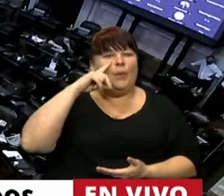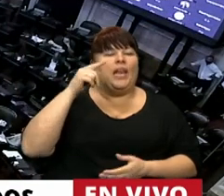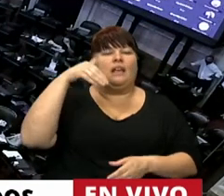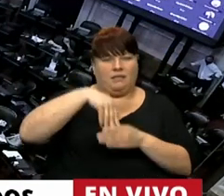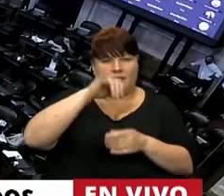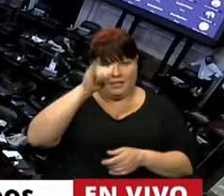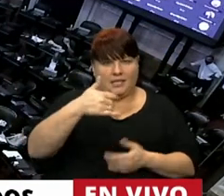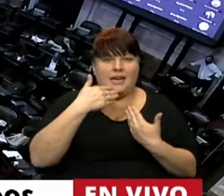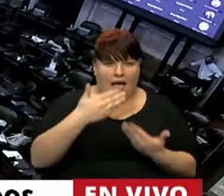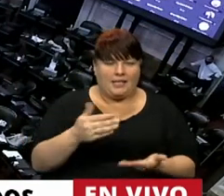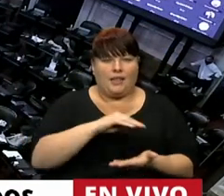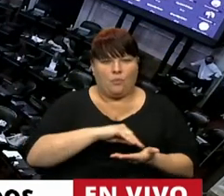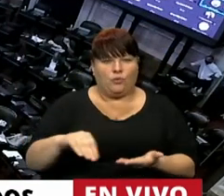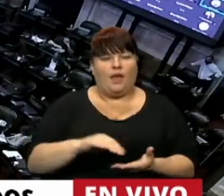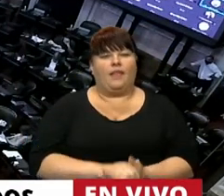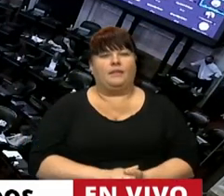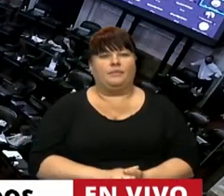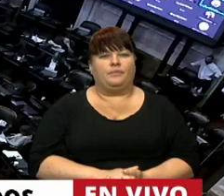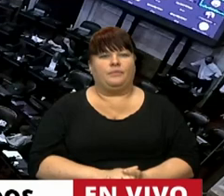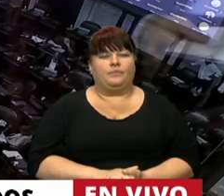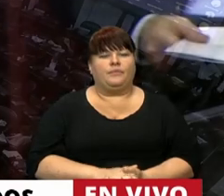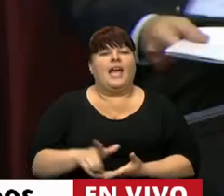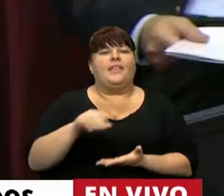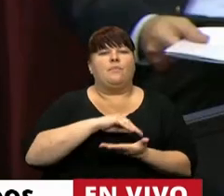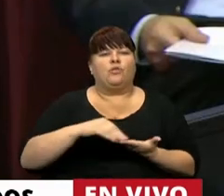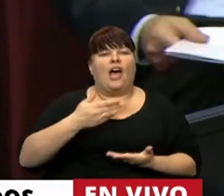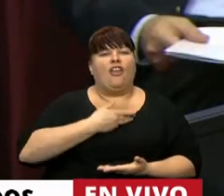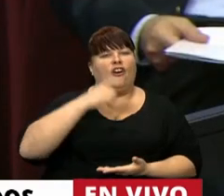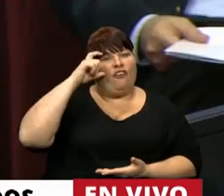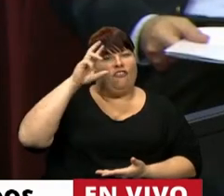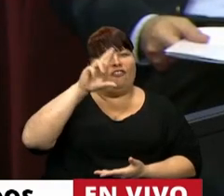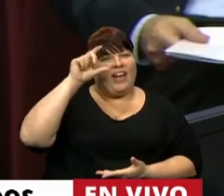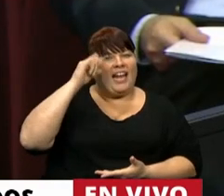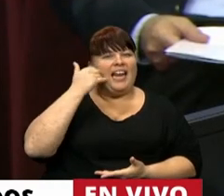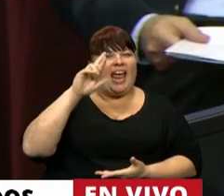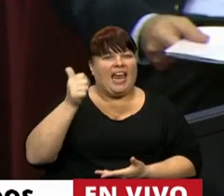Afirmativo, presidente. Muchas gracias. Gracias, diputada. Diputado Ferreira Daniel.